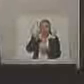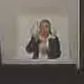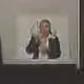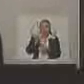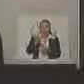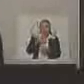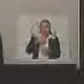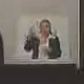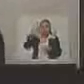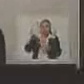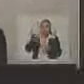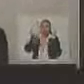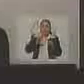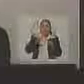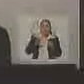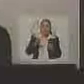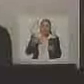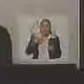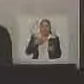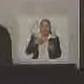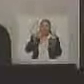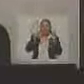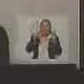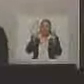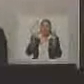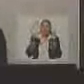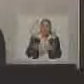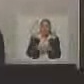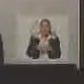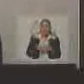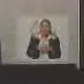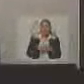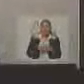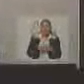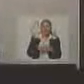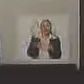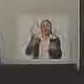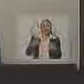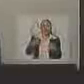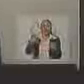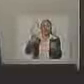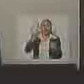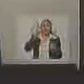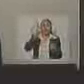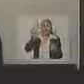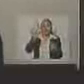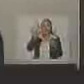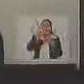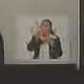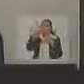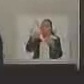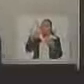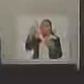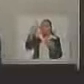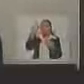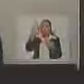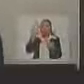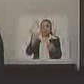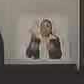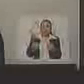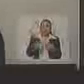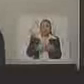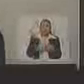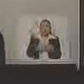poder, estaremos ahí de frente, dándole la cara a la ciudadanía y